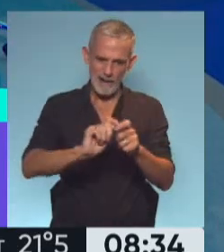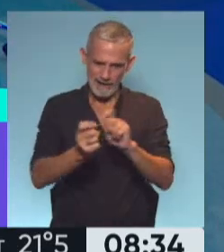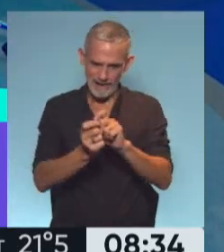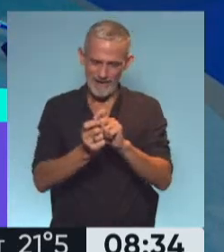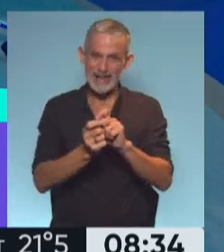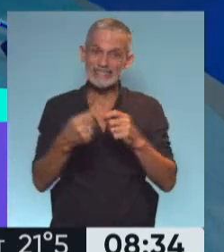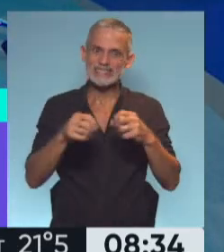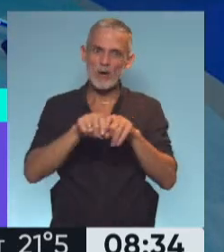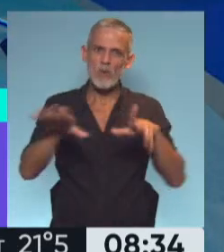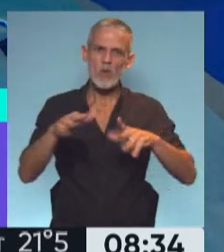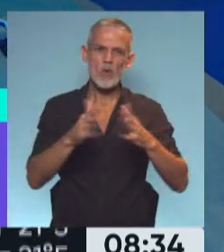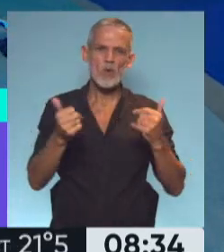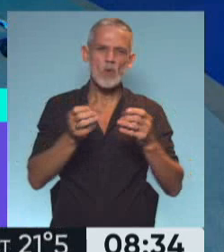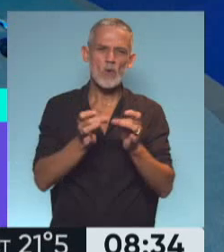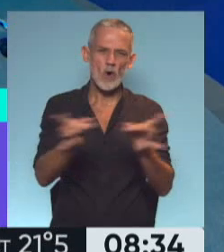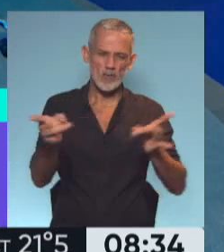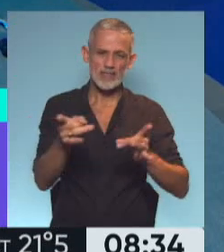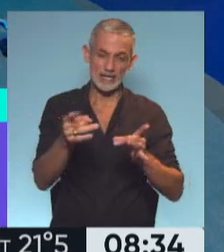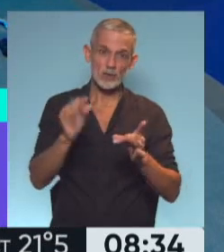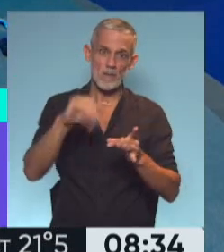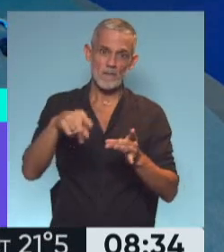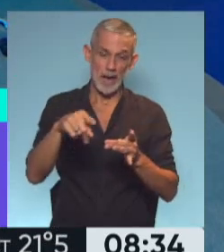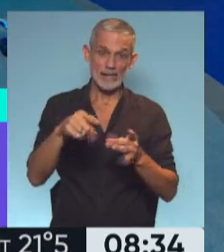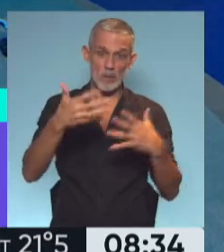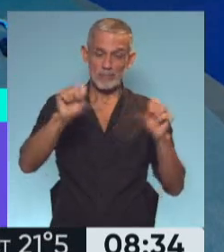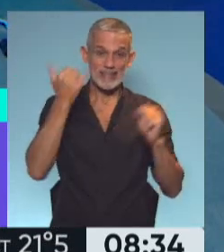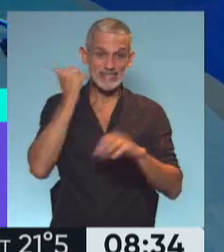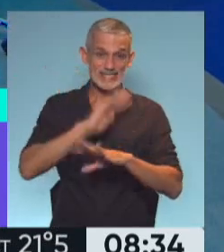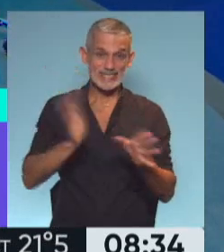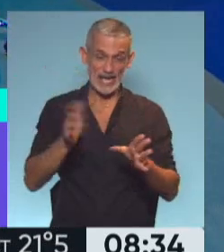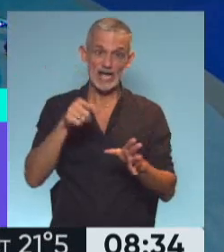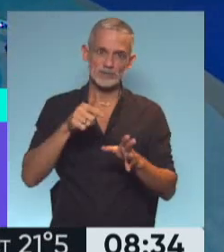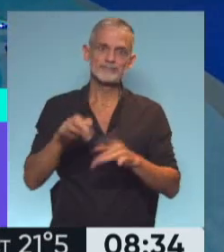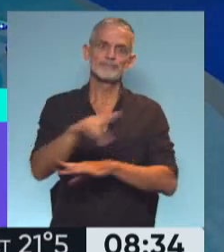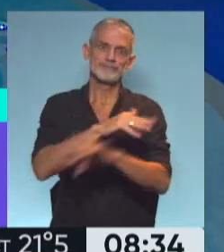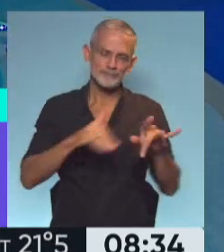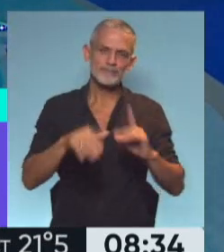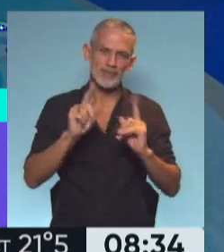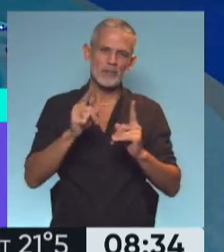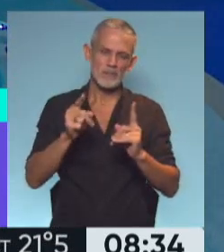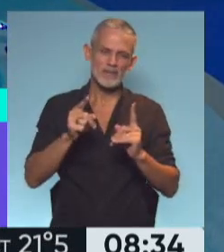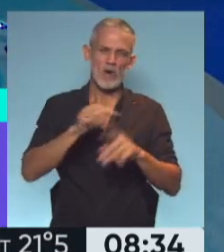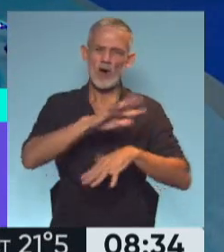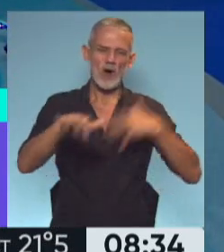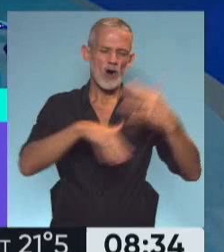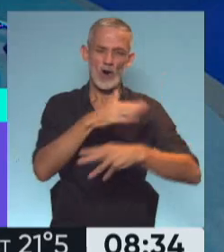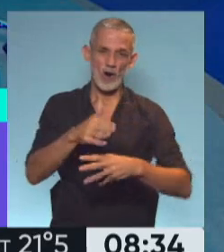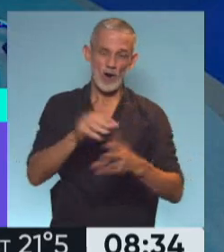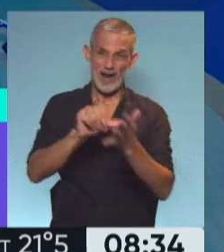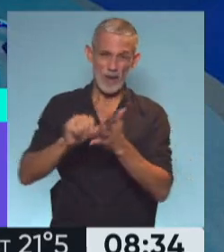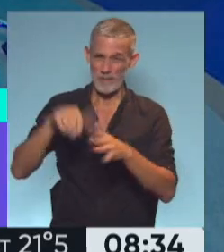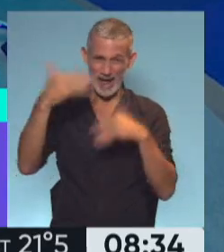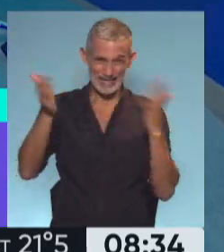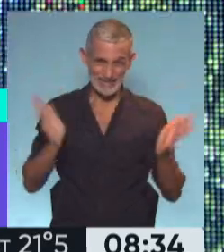más contagiosas que también están, justamente son las que están haciendo este desastre sanitario en los países